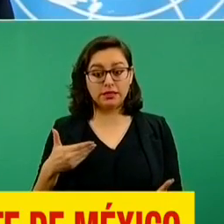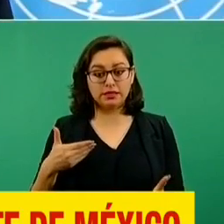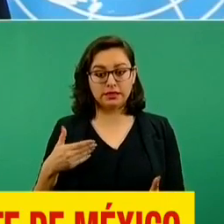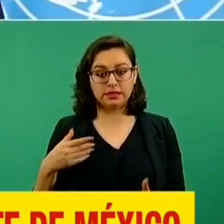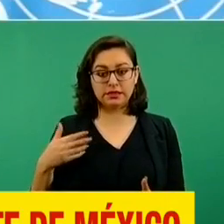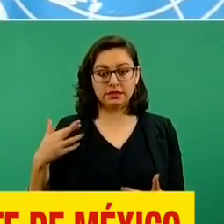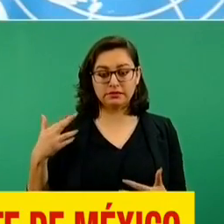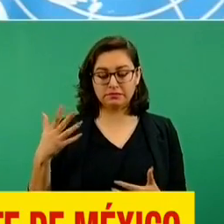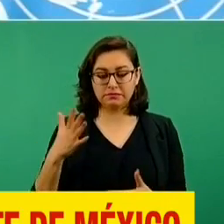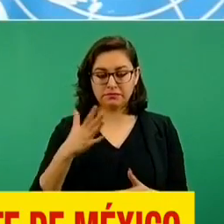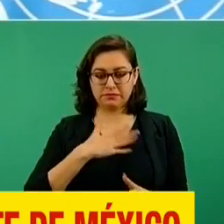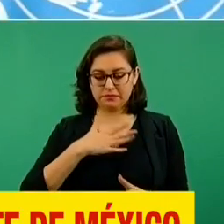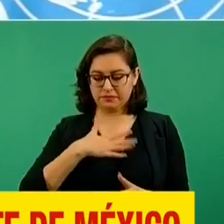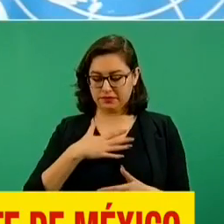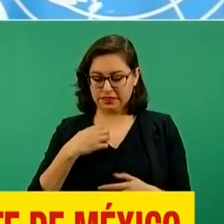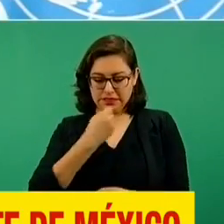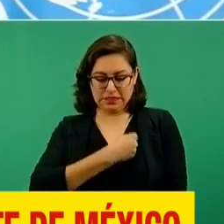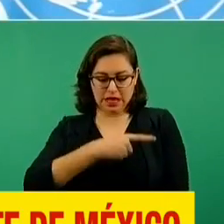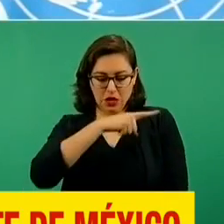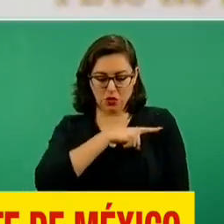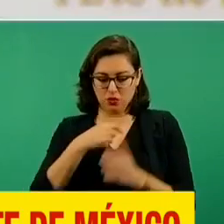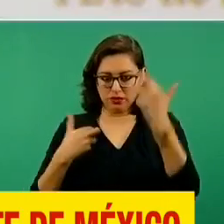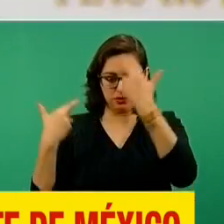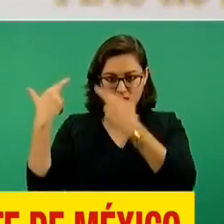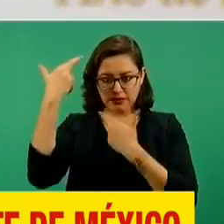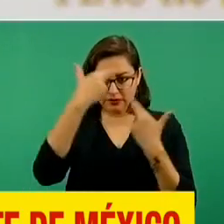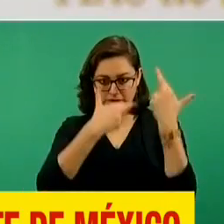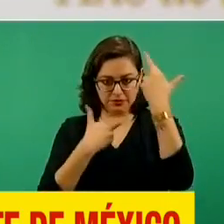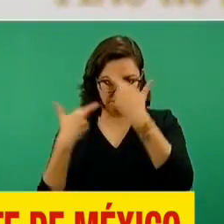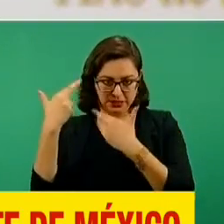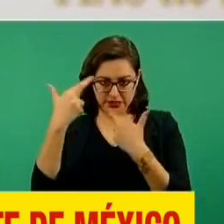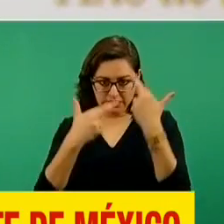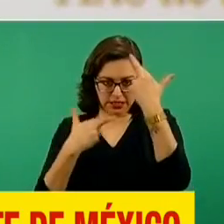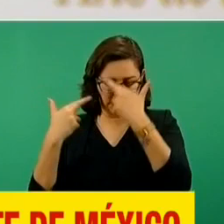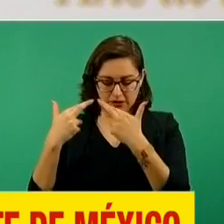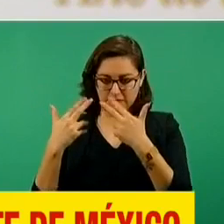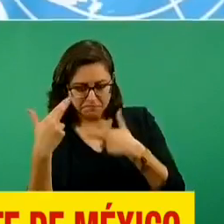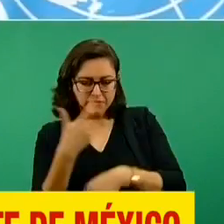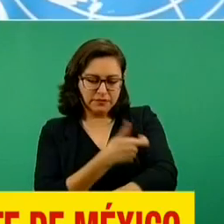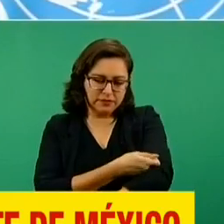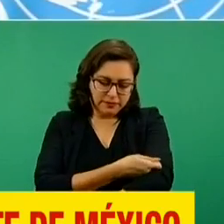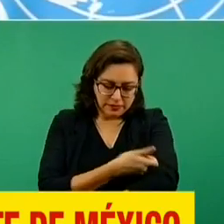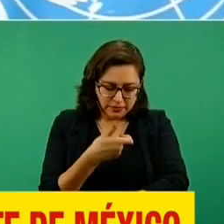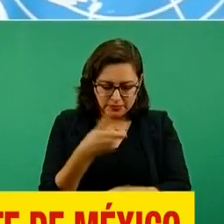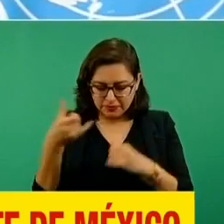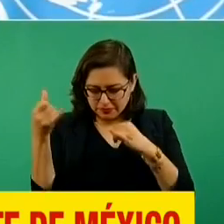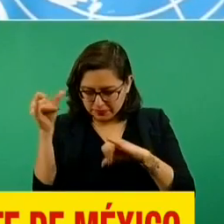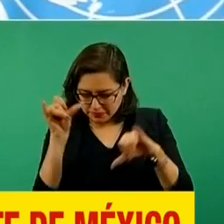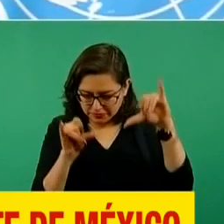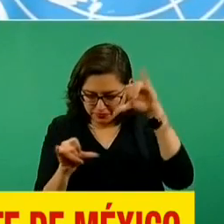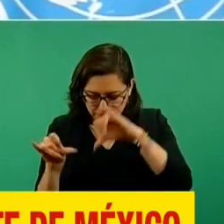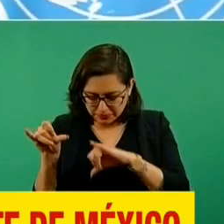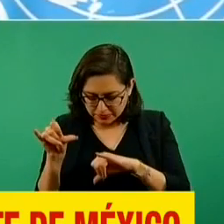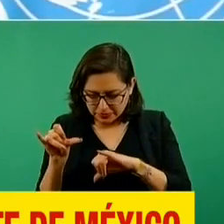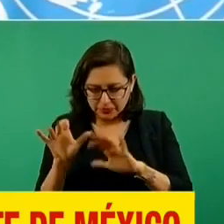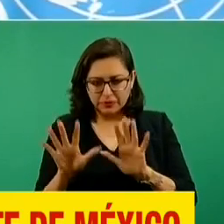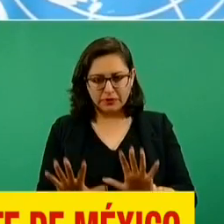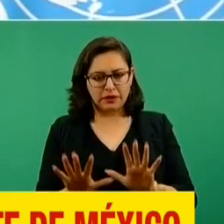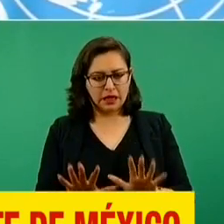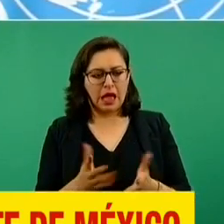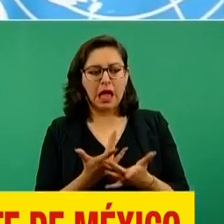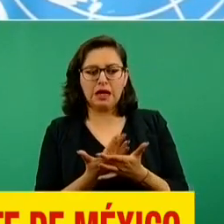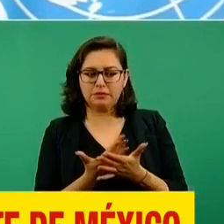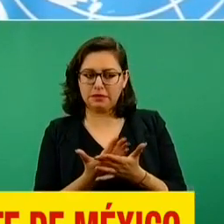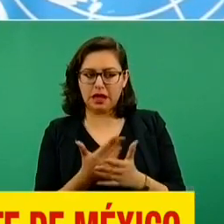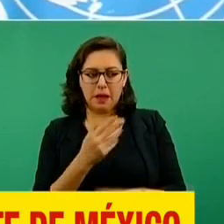estos días porque los médicos que me atienden me recomendaron que esperara yo